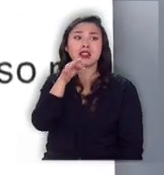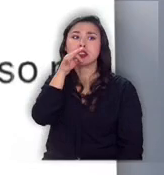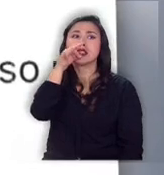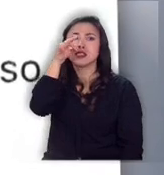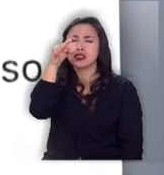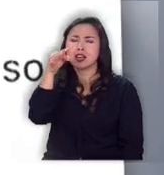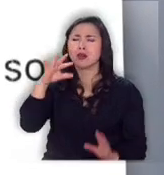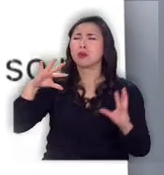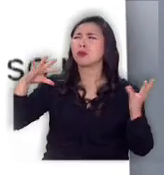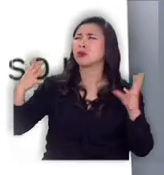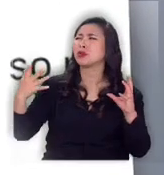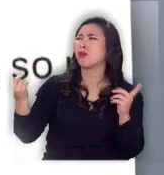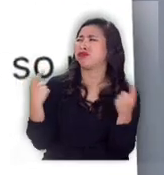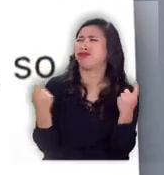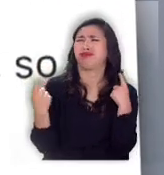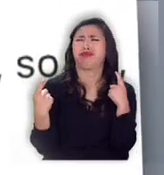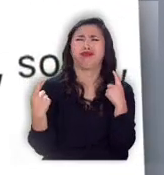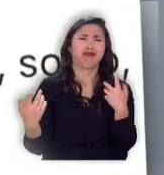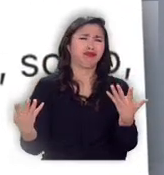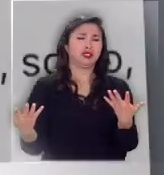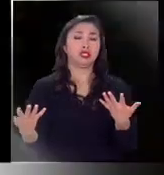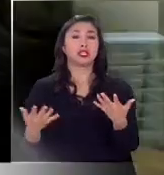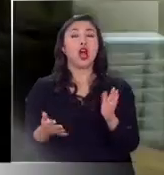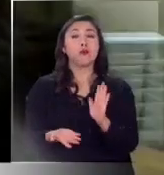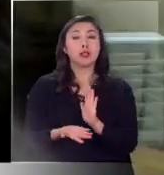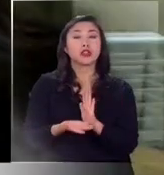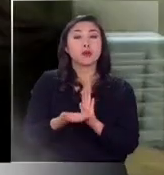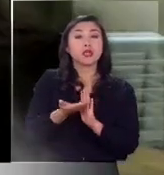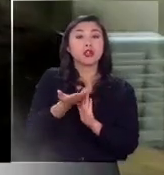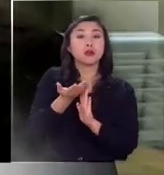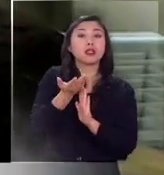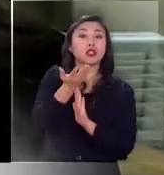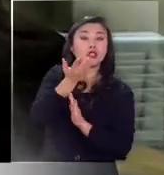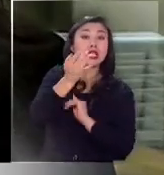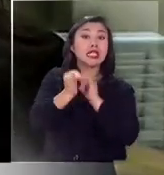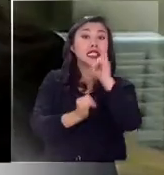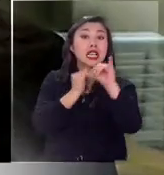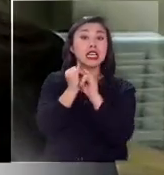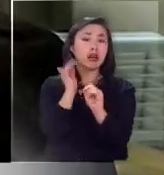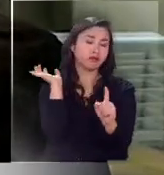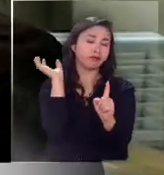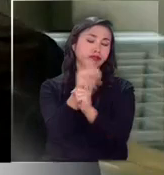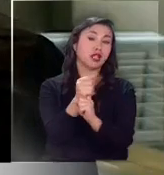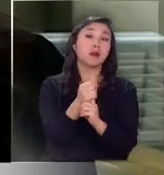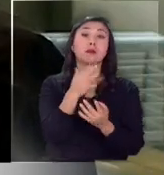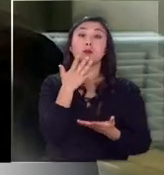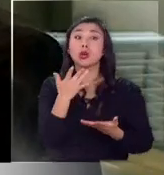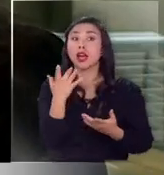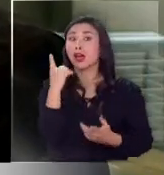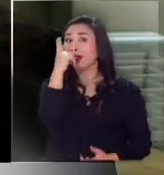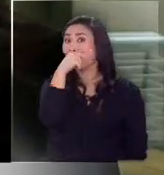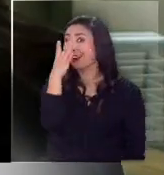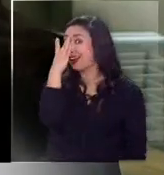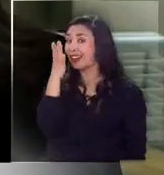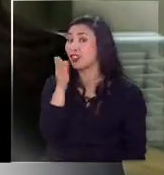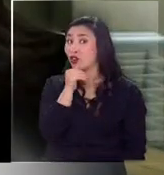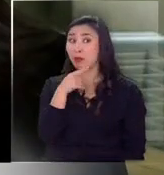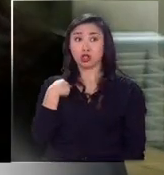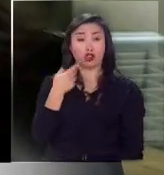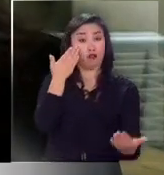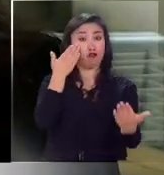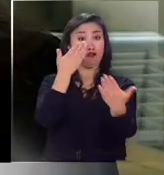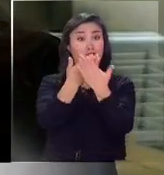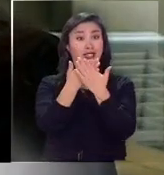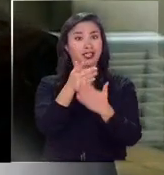mundo hostil que la rodeaba. Se ha ido aumentando en el nivel de agresión a través del ciberbullying. ¿Por qué? Porque no hay cara, porque yo no estoy frente